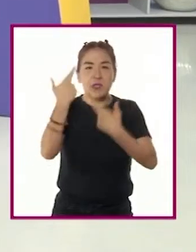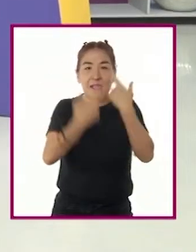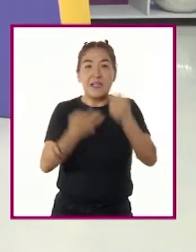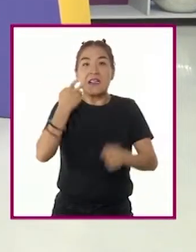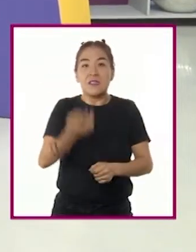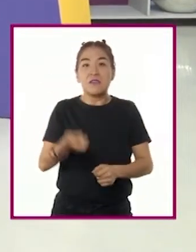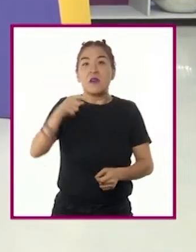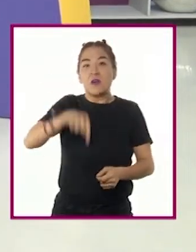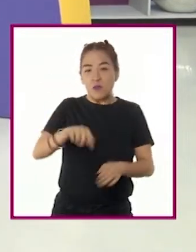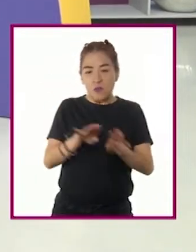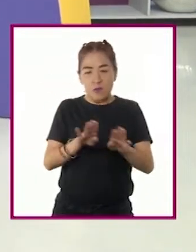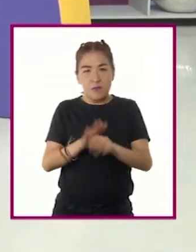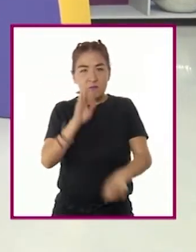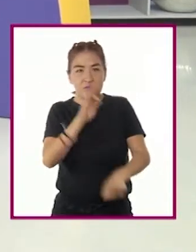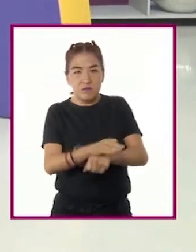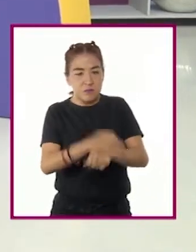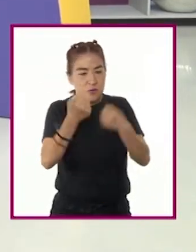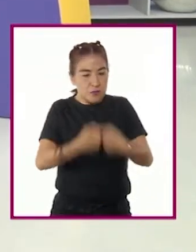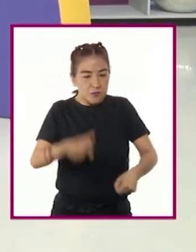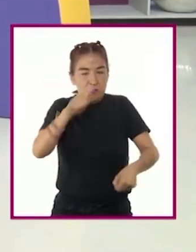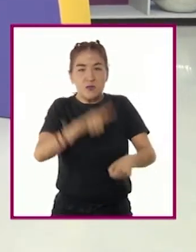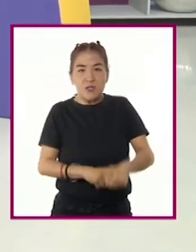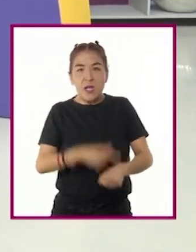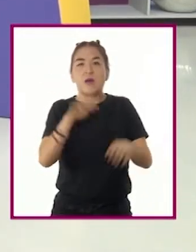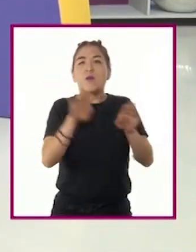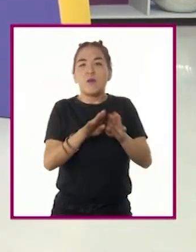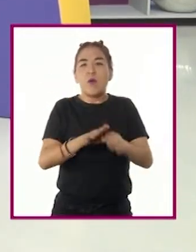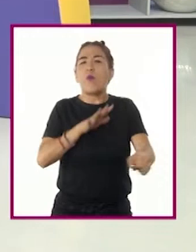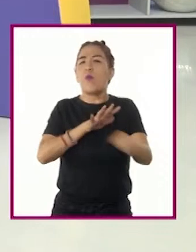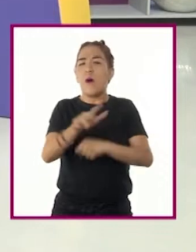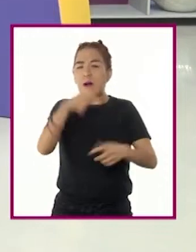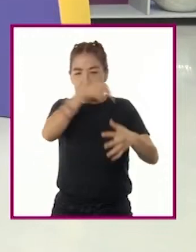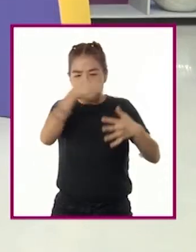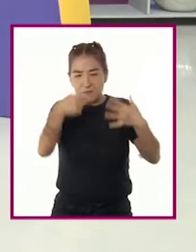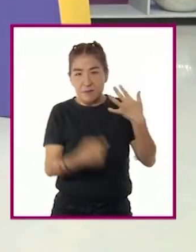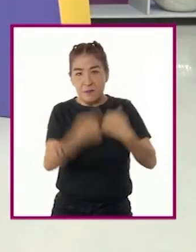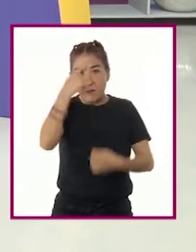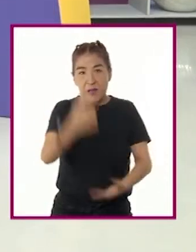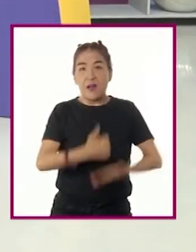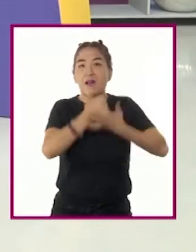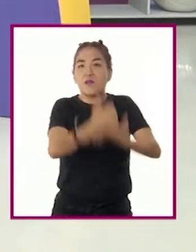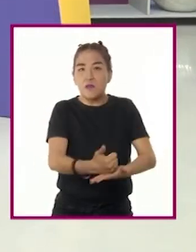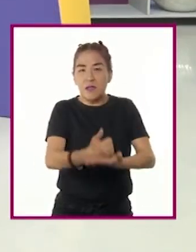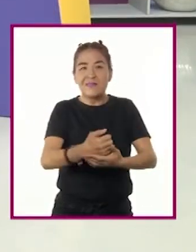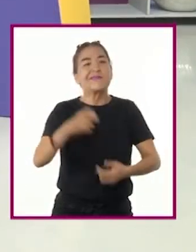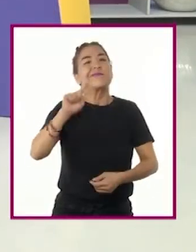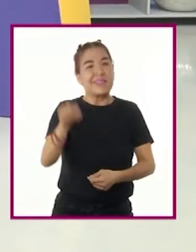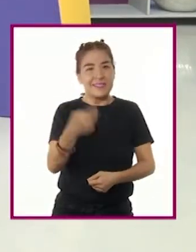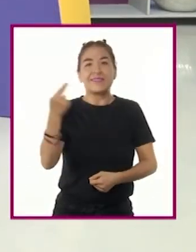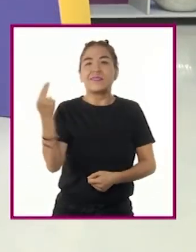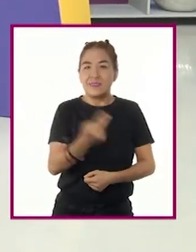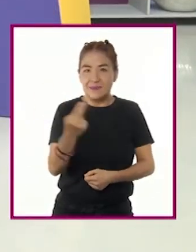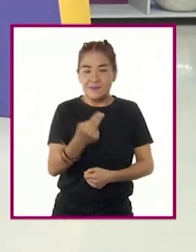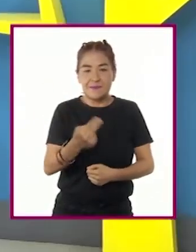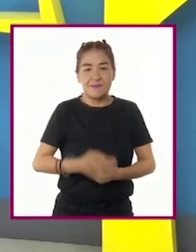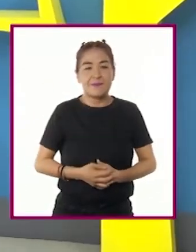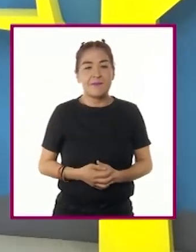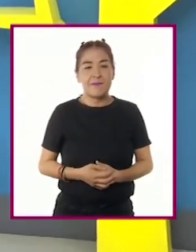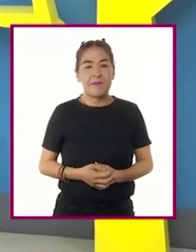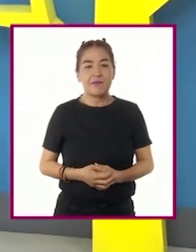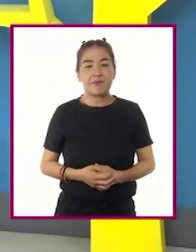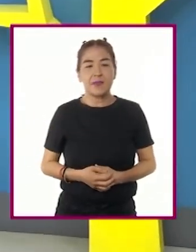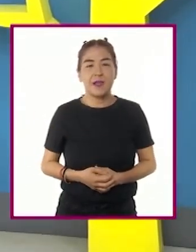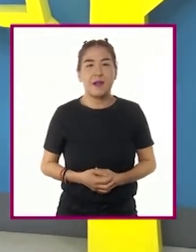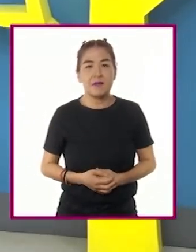nuestro sistema de protección social y evaluar cuáles políticas e intervenciones son indispensables. La